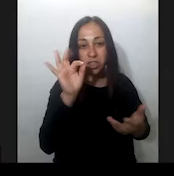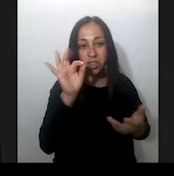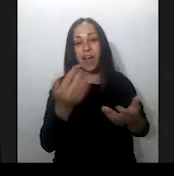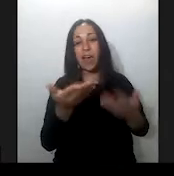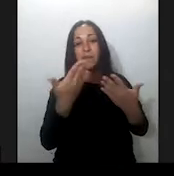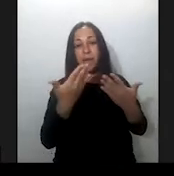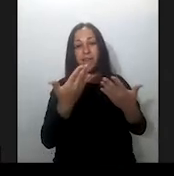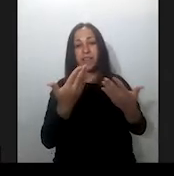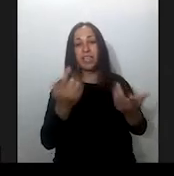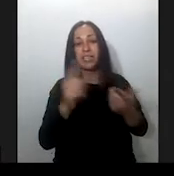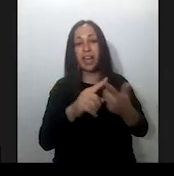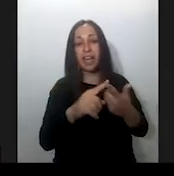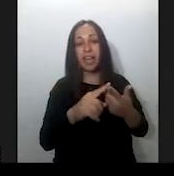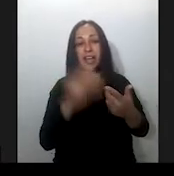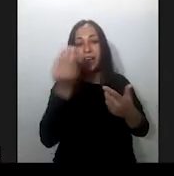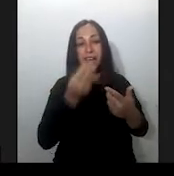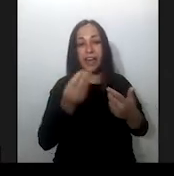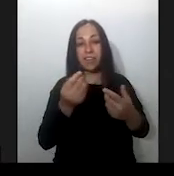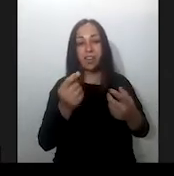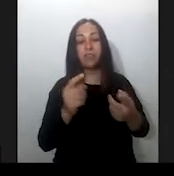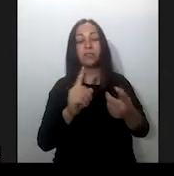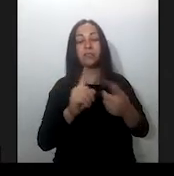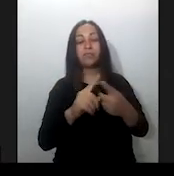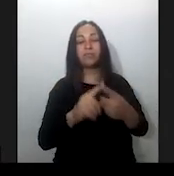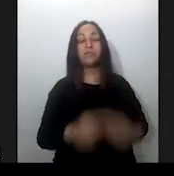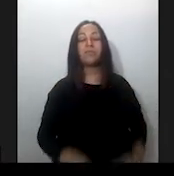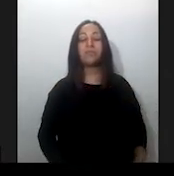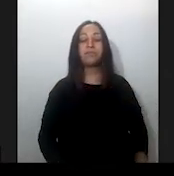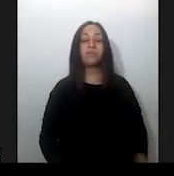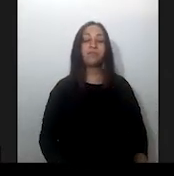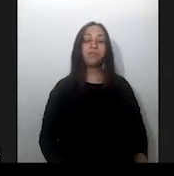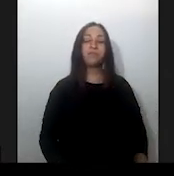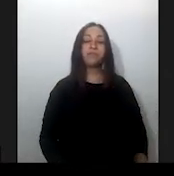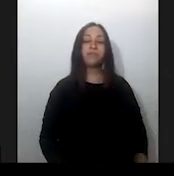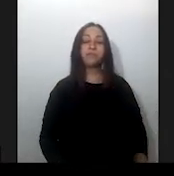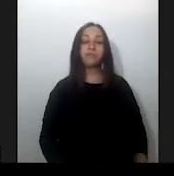que acá ya me habilita el gráfico asociado.